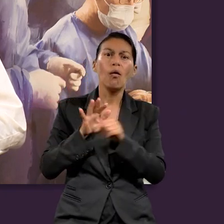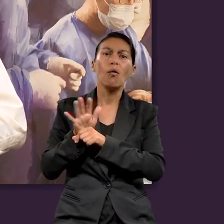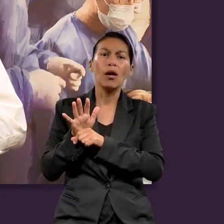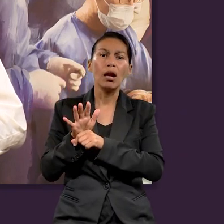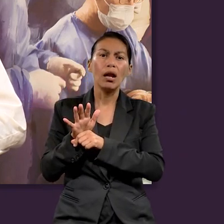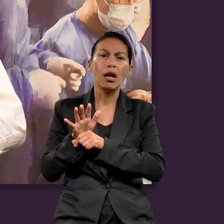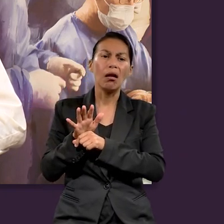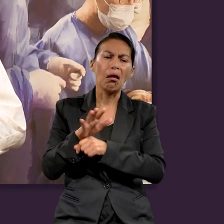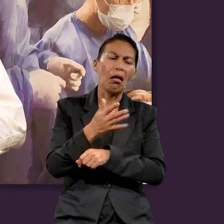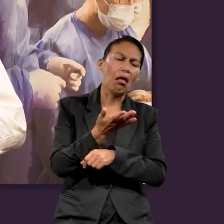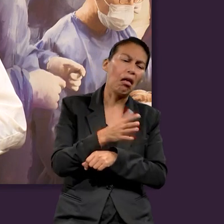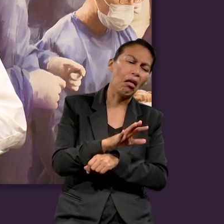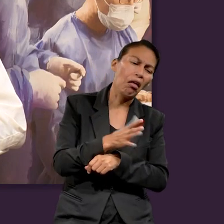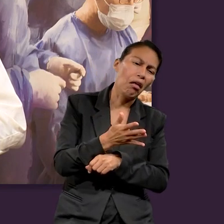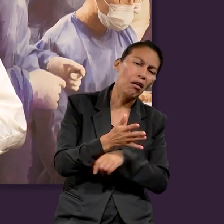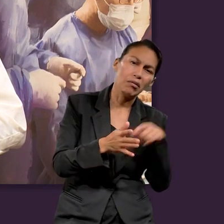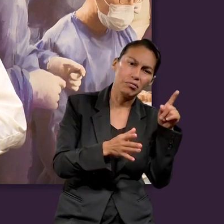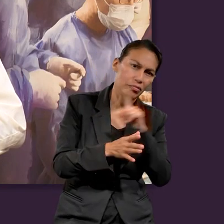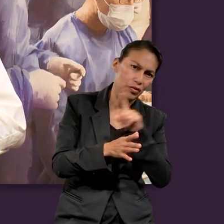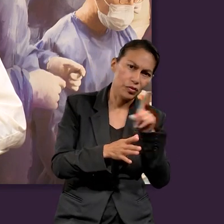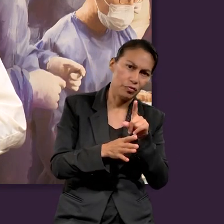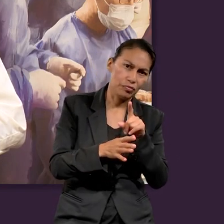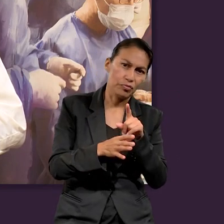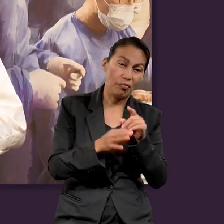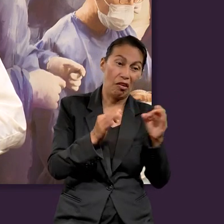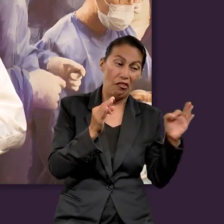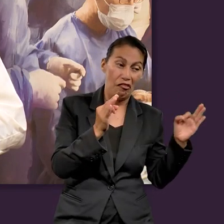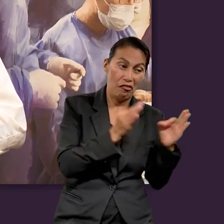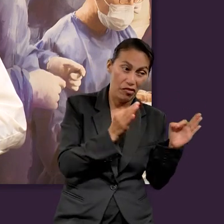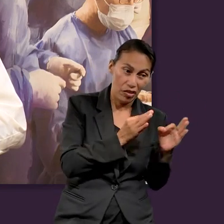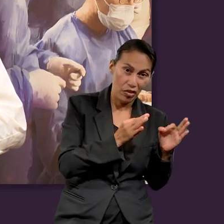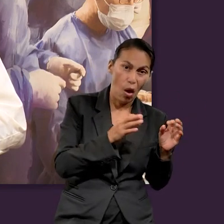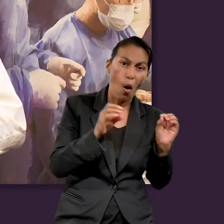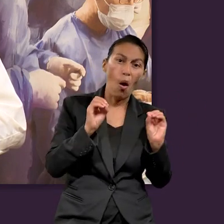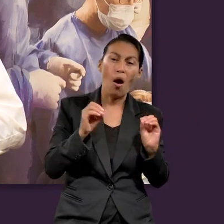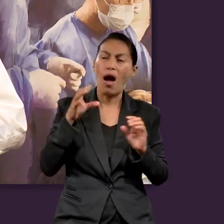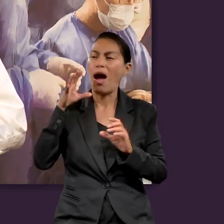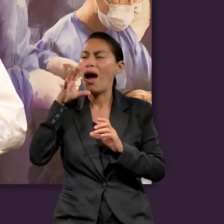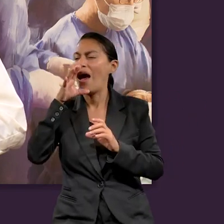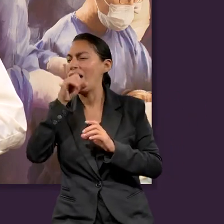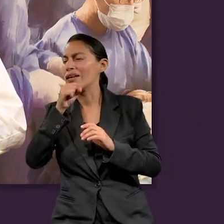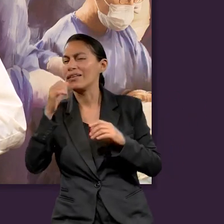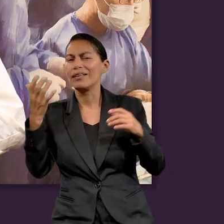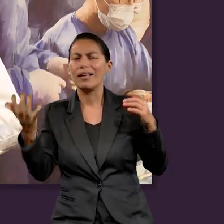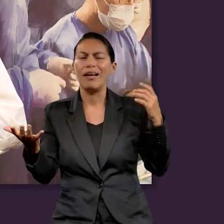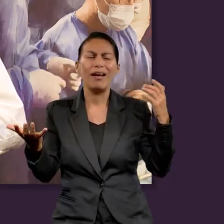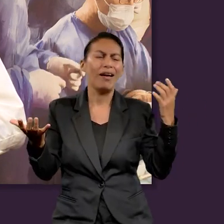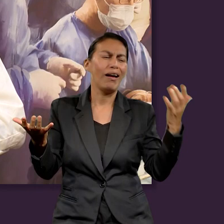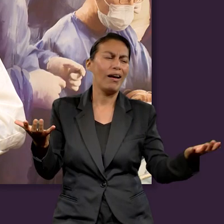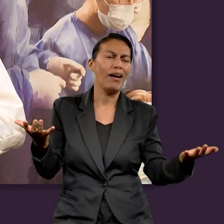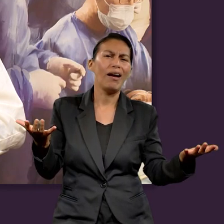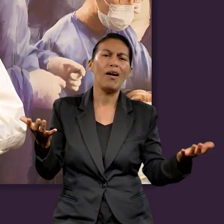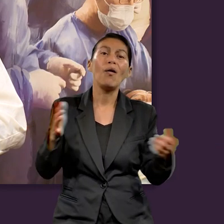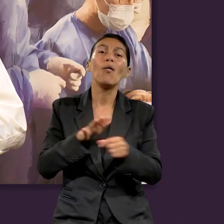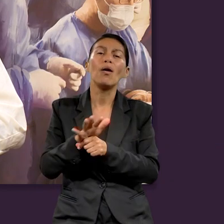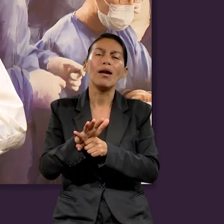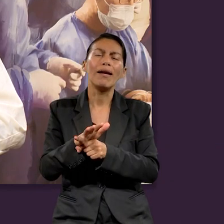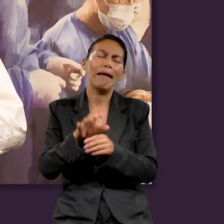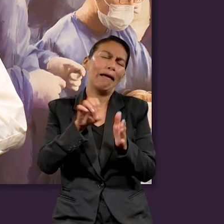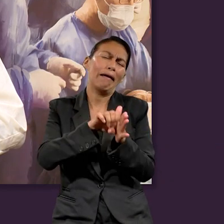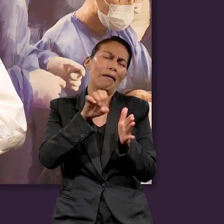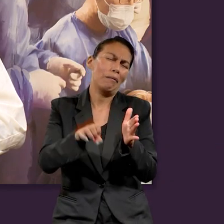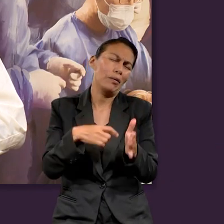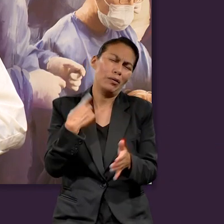y también en la Biblia nos dice que no podemos ser tibios de corazón sino debemos ser fríos o calientes y nos dice que dependiendo de las decisiones que